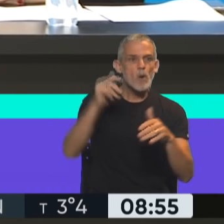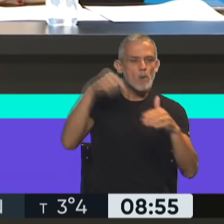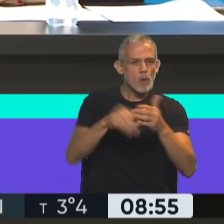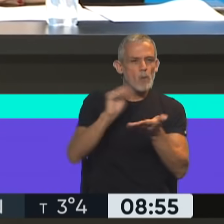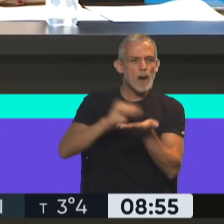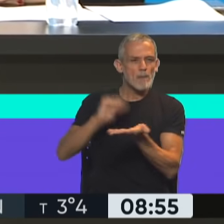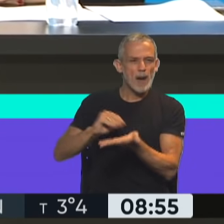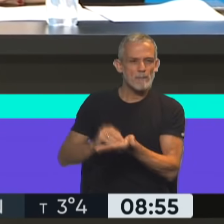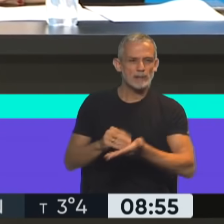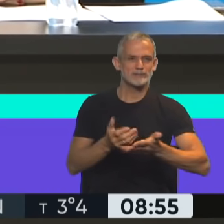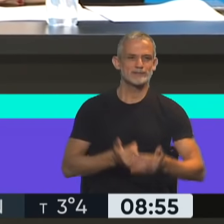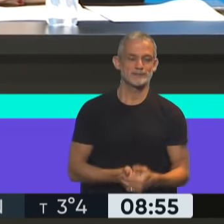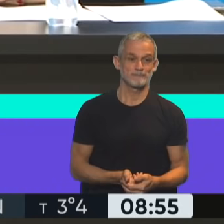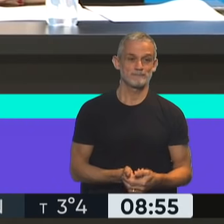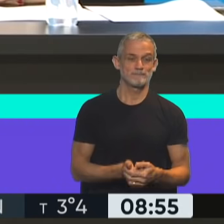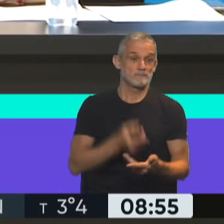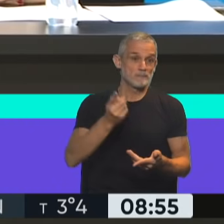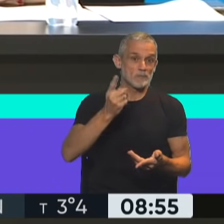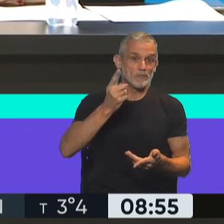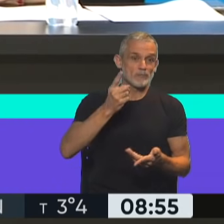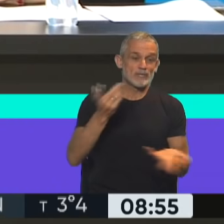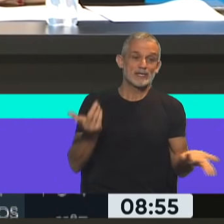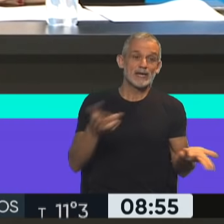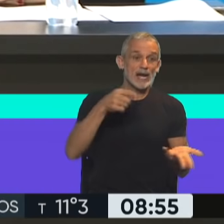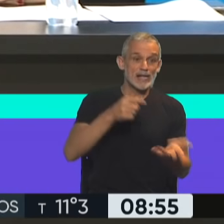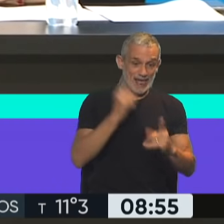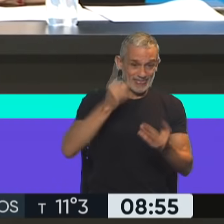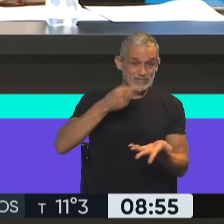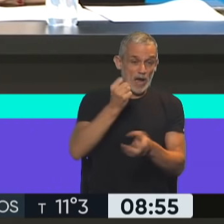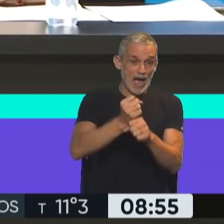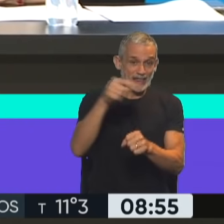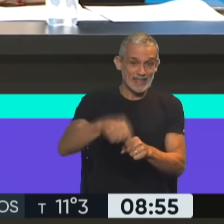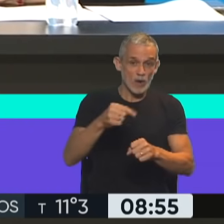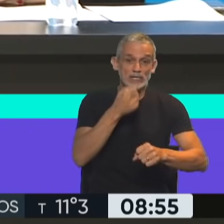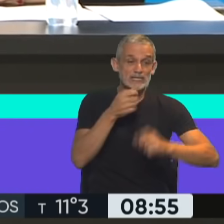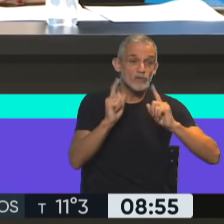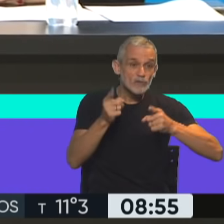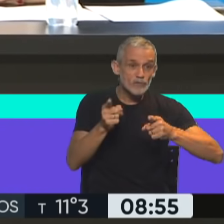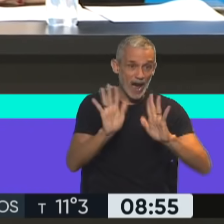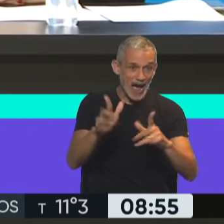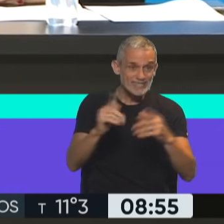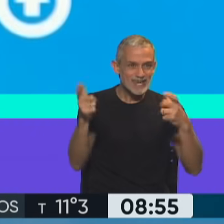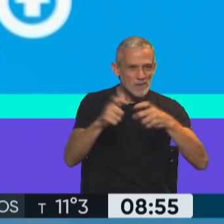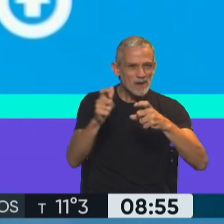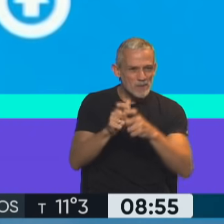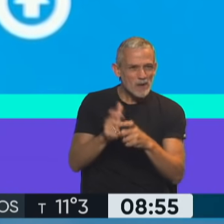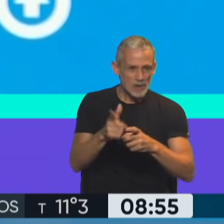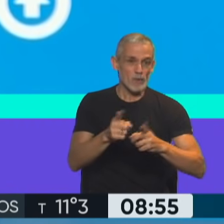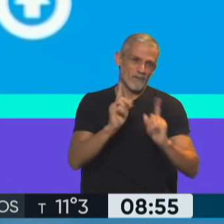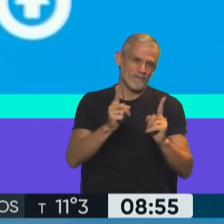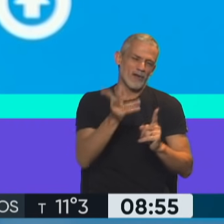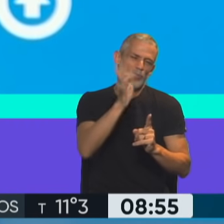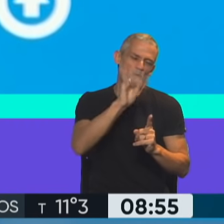profundizando en las decisiones que hemos tomado hasta el día de hoy y si esto continúa, obviamente vamos a seguir